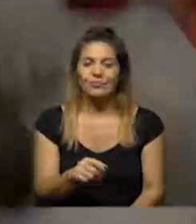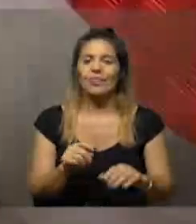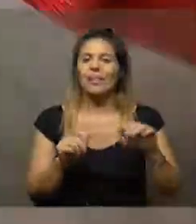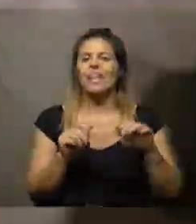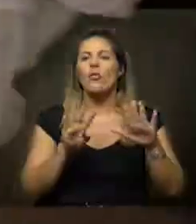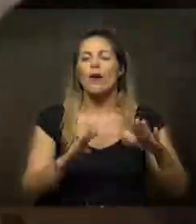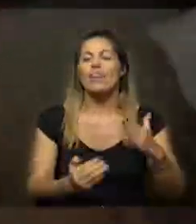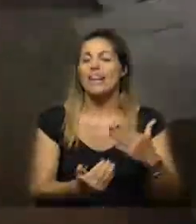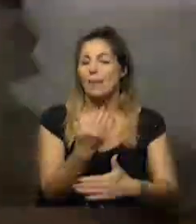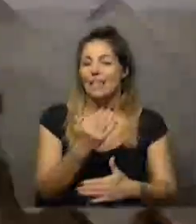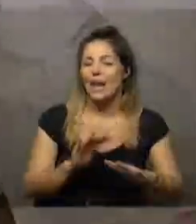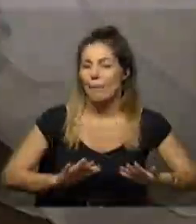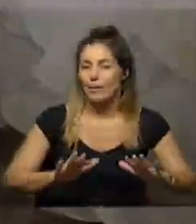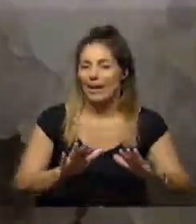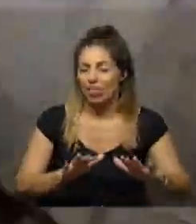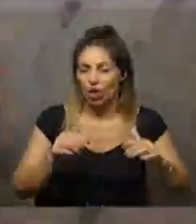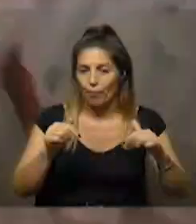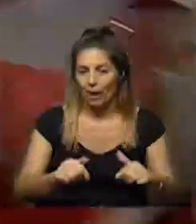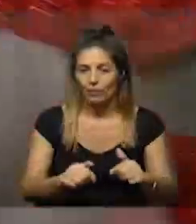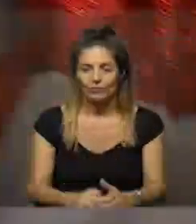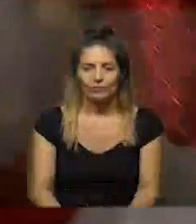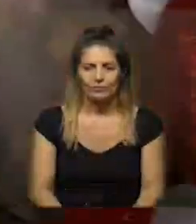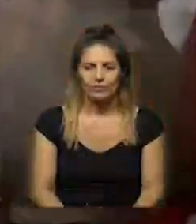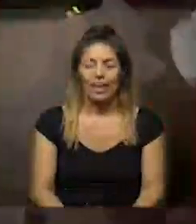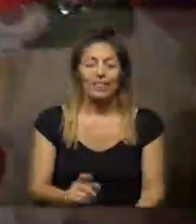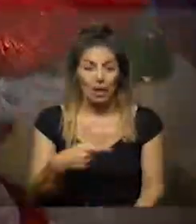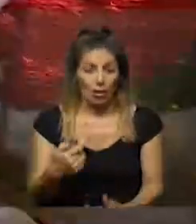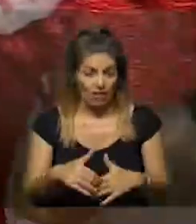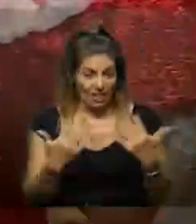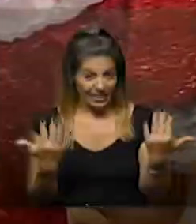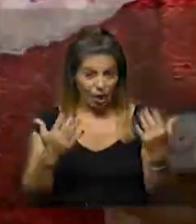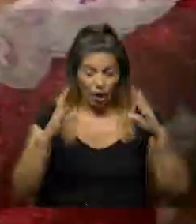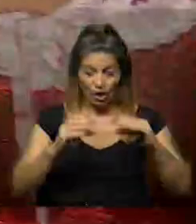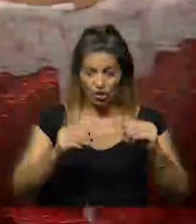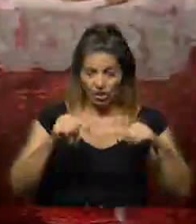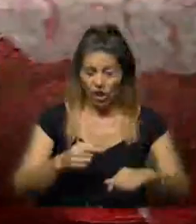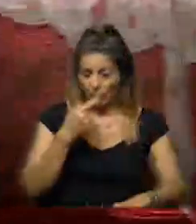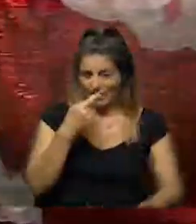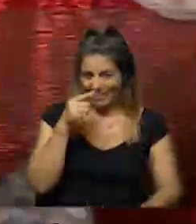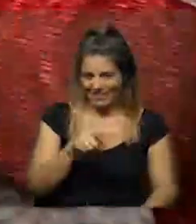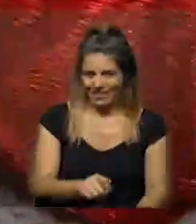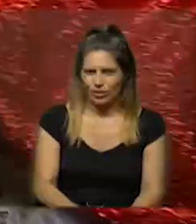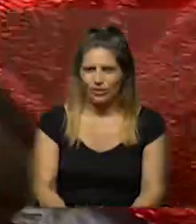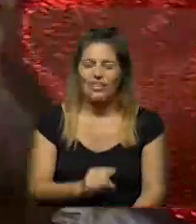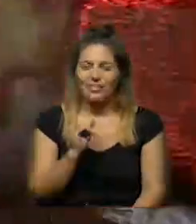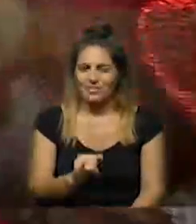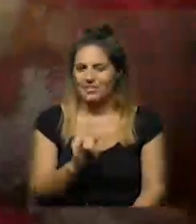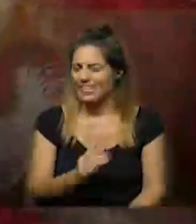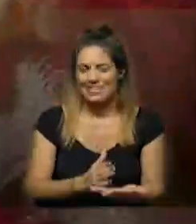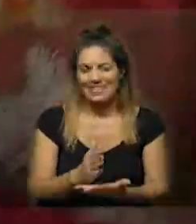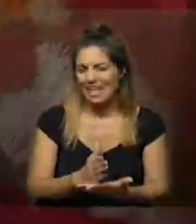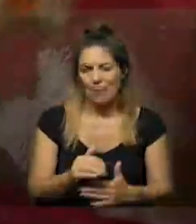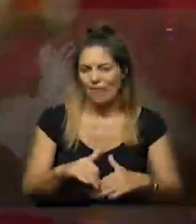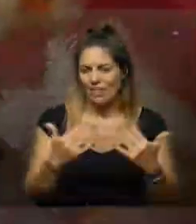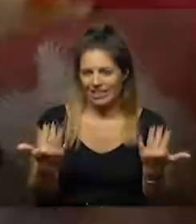9 de la mañana estamos preparándonos. Y después, ¿hay festejos en la noche de hoy? Me interesa esa parte también. Claro, siempre hay festejo